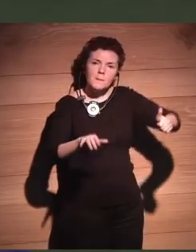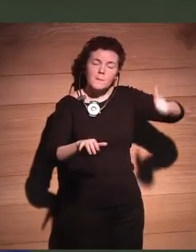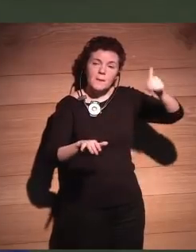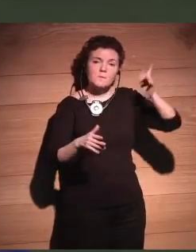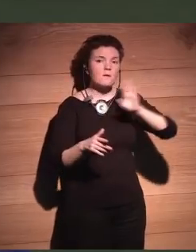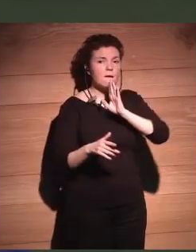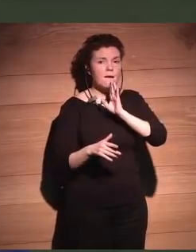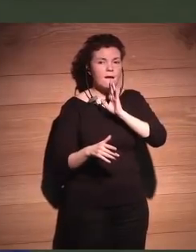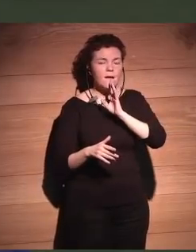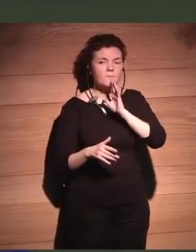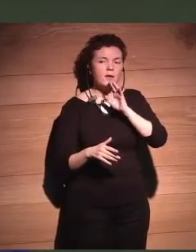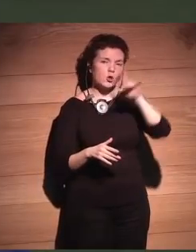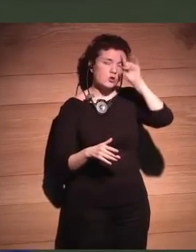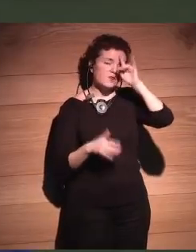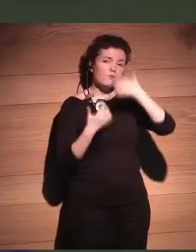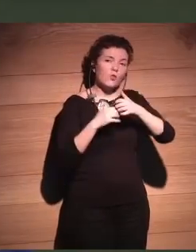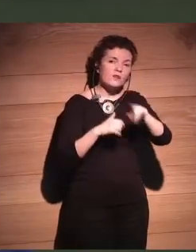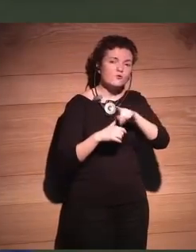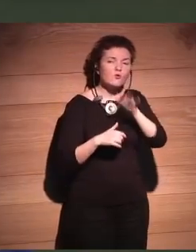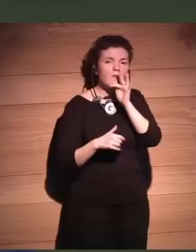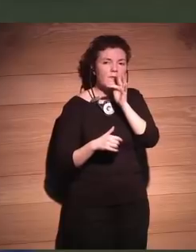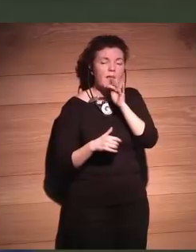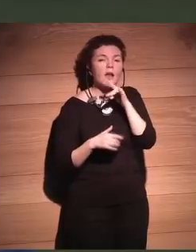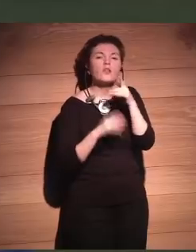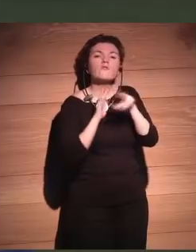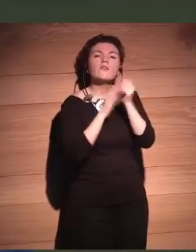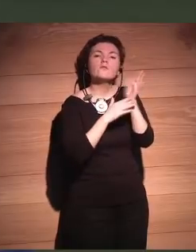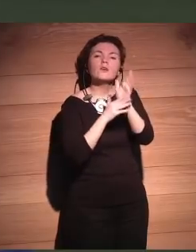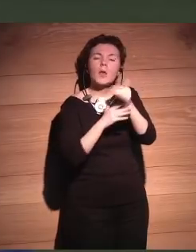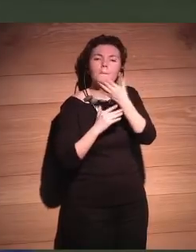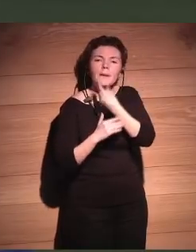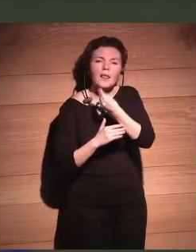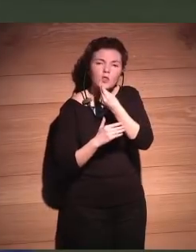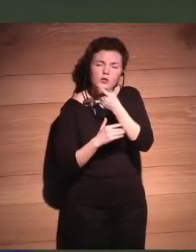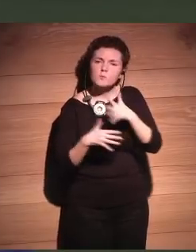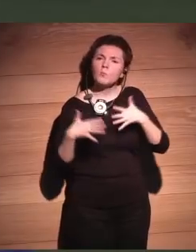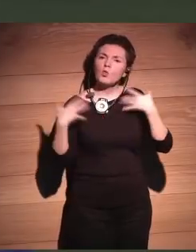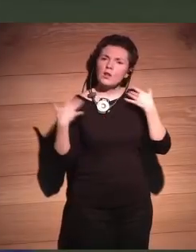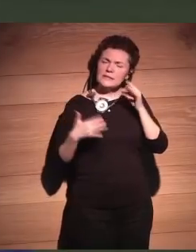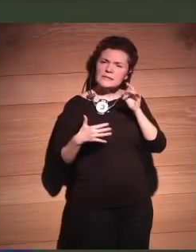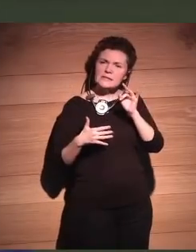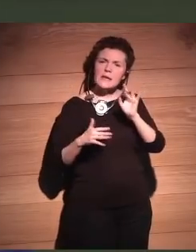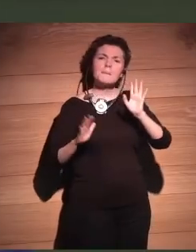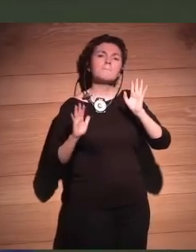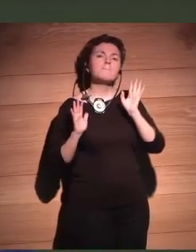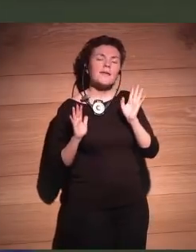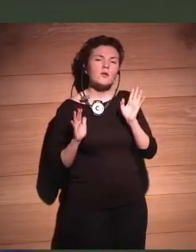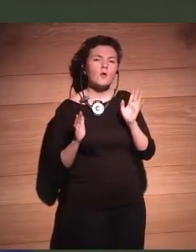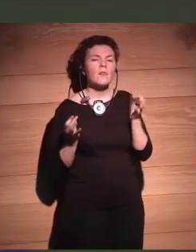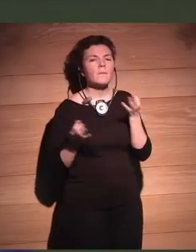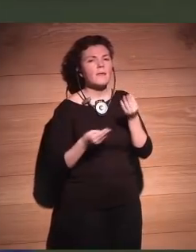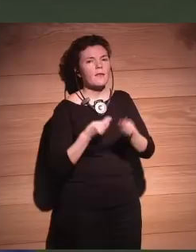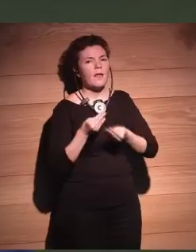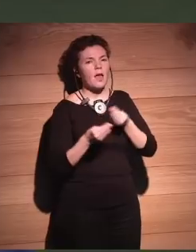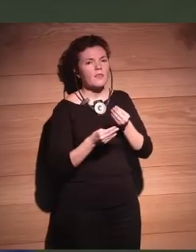como dices, no sabemos si funciona. Os he enseñado unos vídeos que son preciosos y que son muy emocionantes, pero hay que